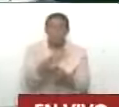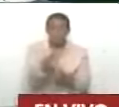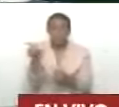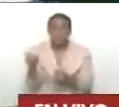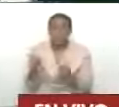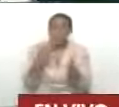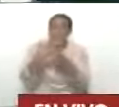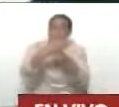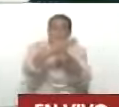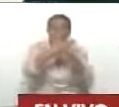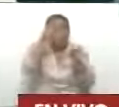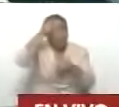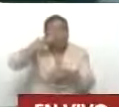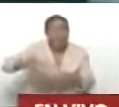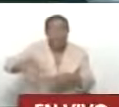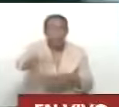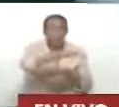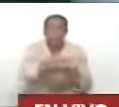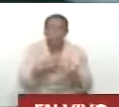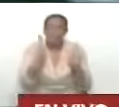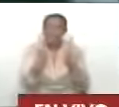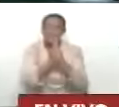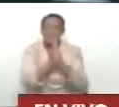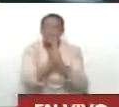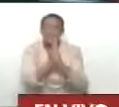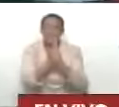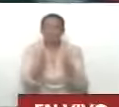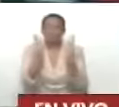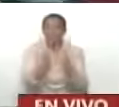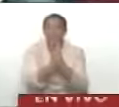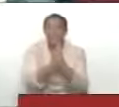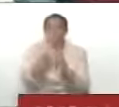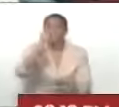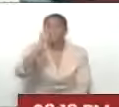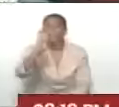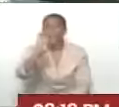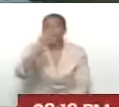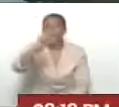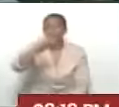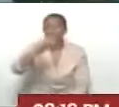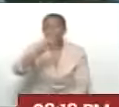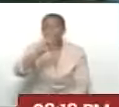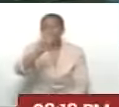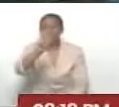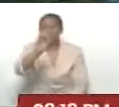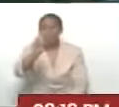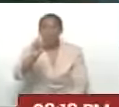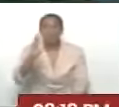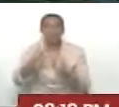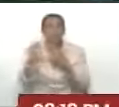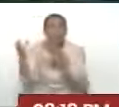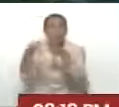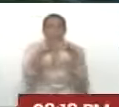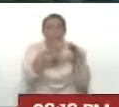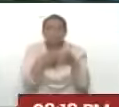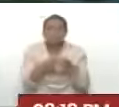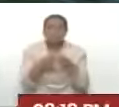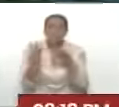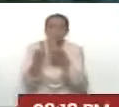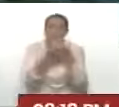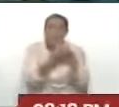con todo el pueblo de Cabima y con todas las autoridades que hicieron posible junto a